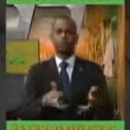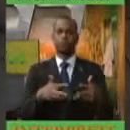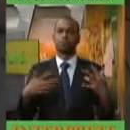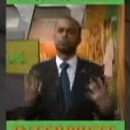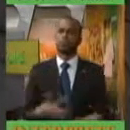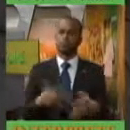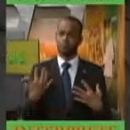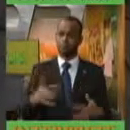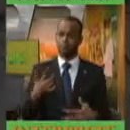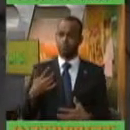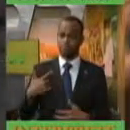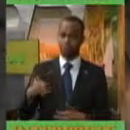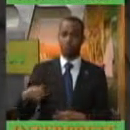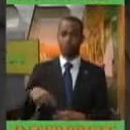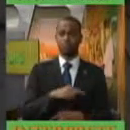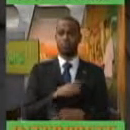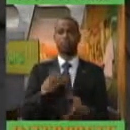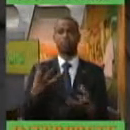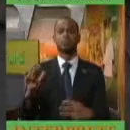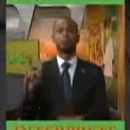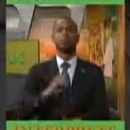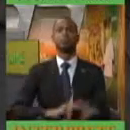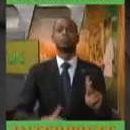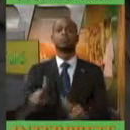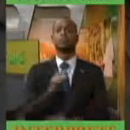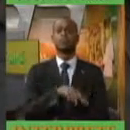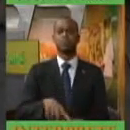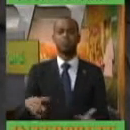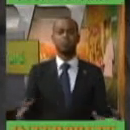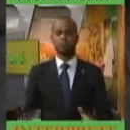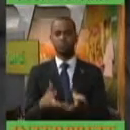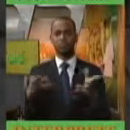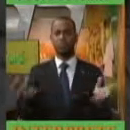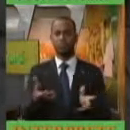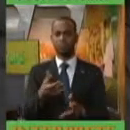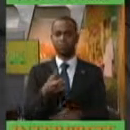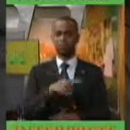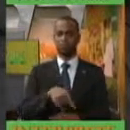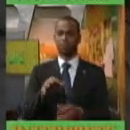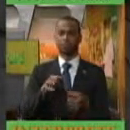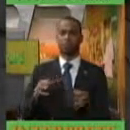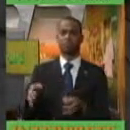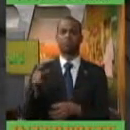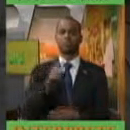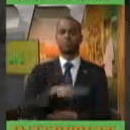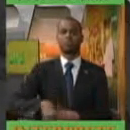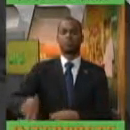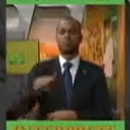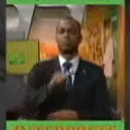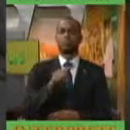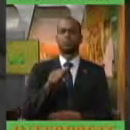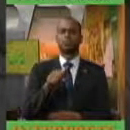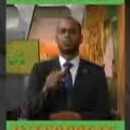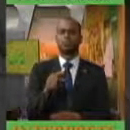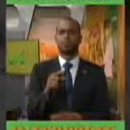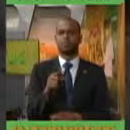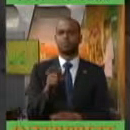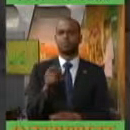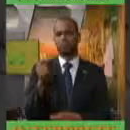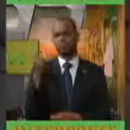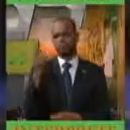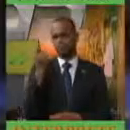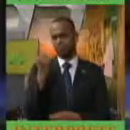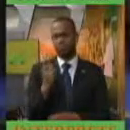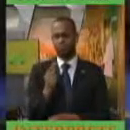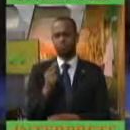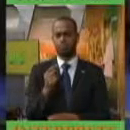Entonces queremos sacar a todas esas personas que son inspiración desde su municipio, porque especialmente